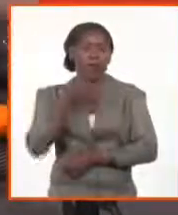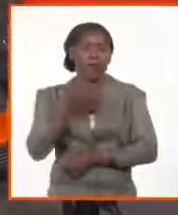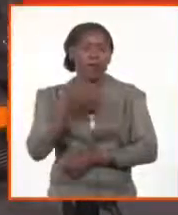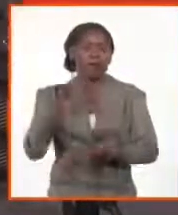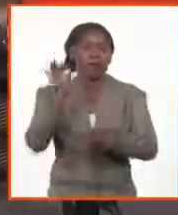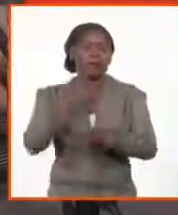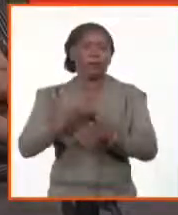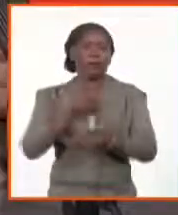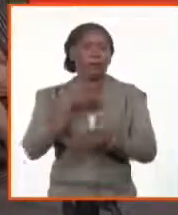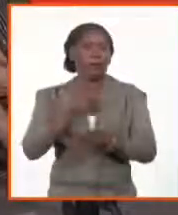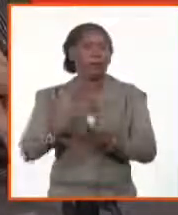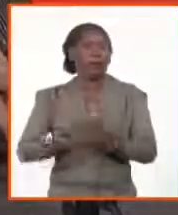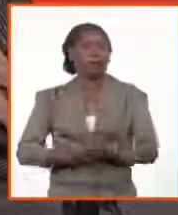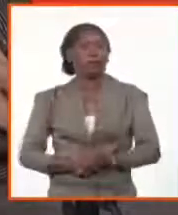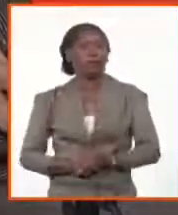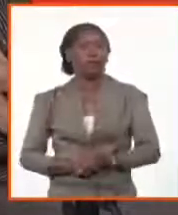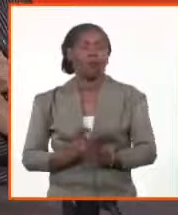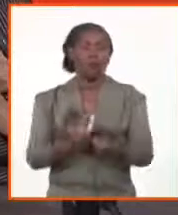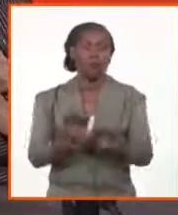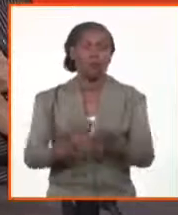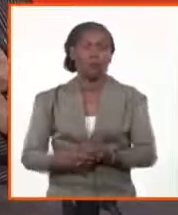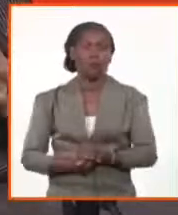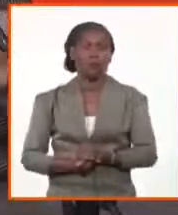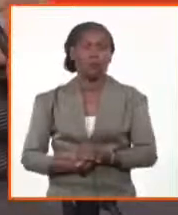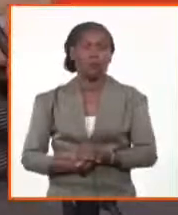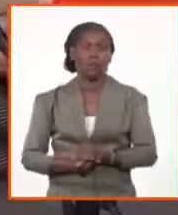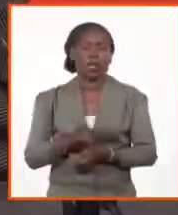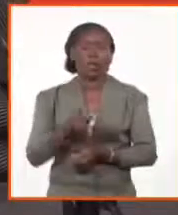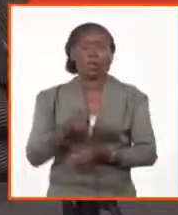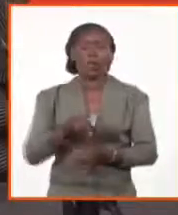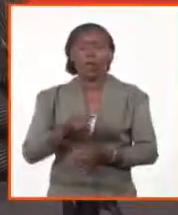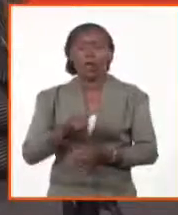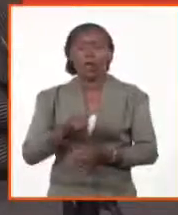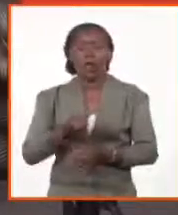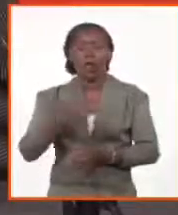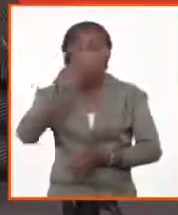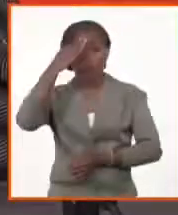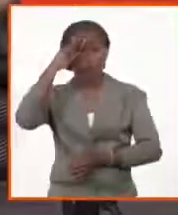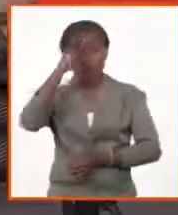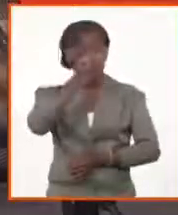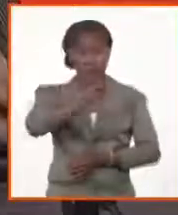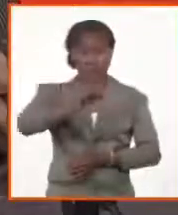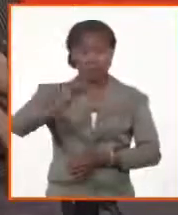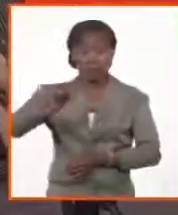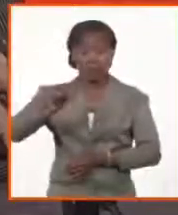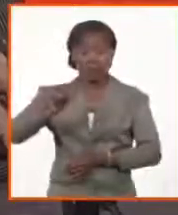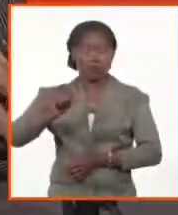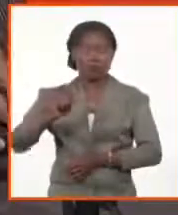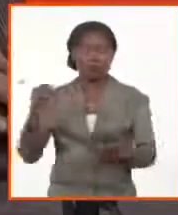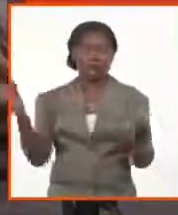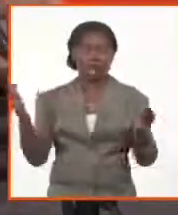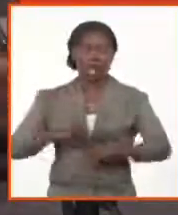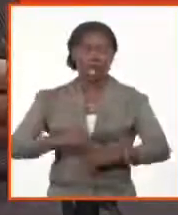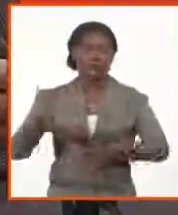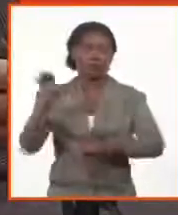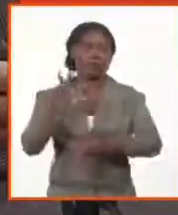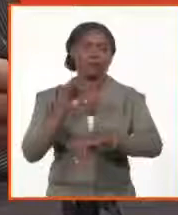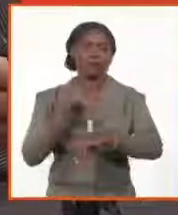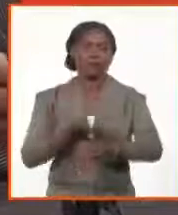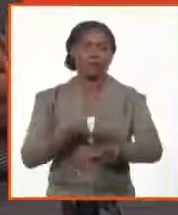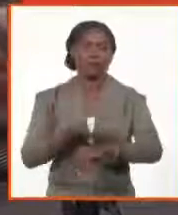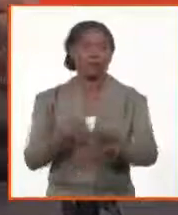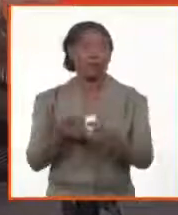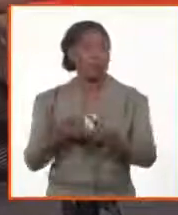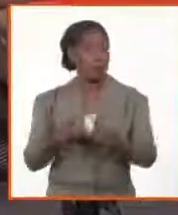es una tarea porque no hay cubano que no crea que conoce del mismo y es cierto